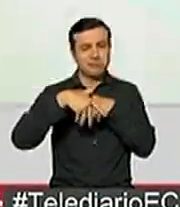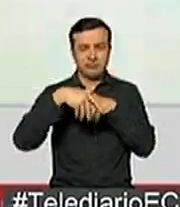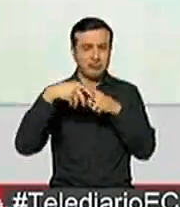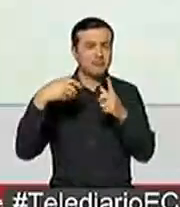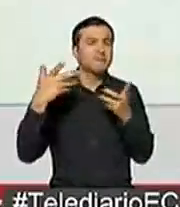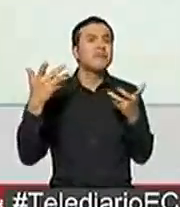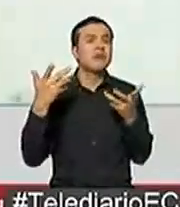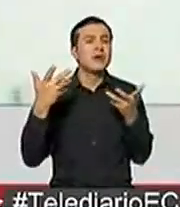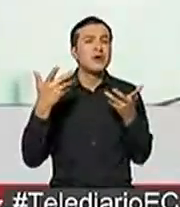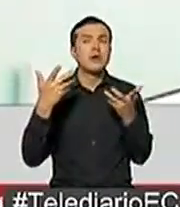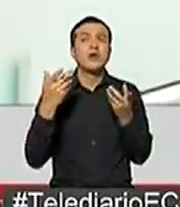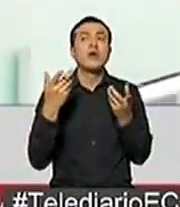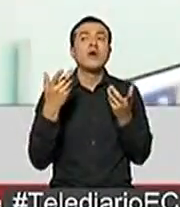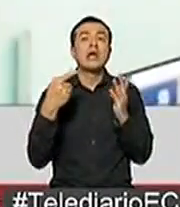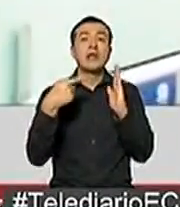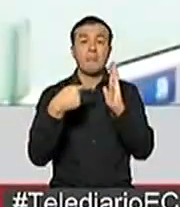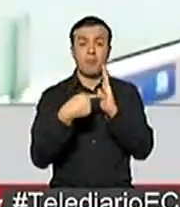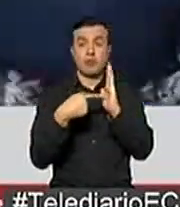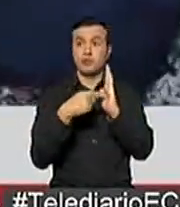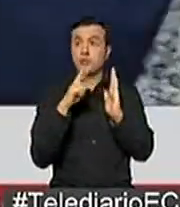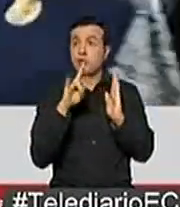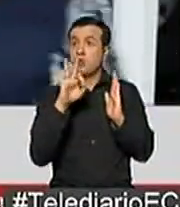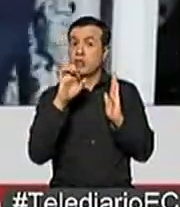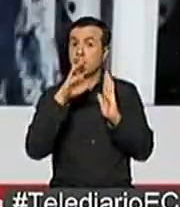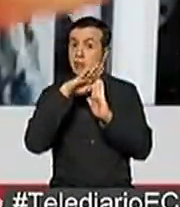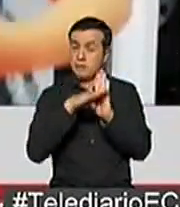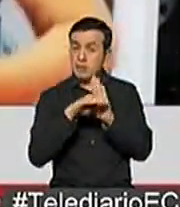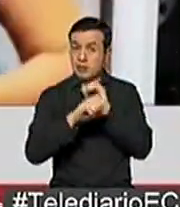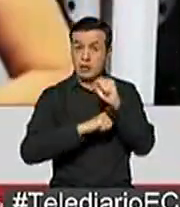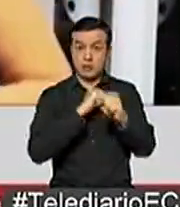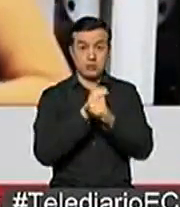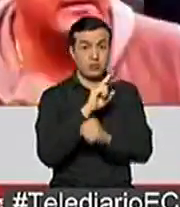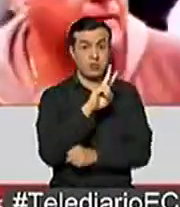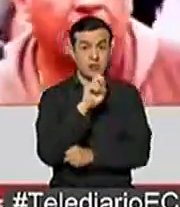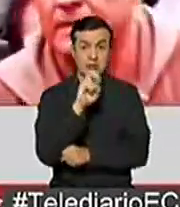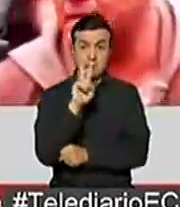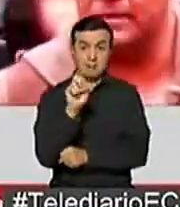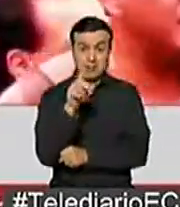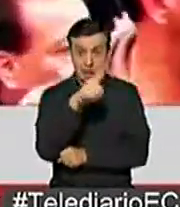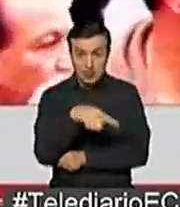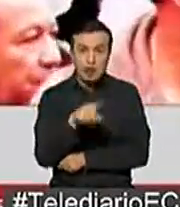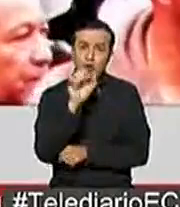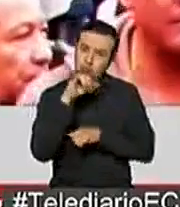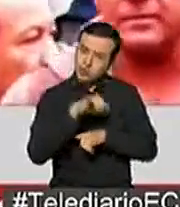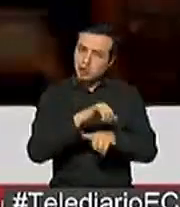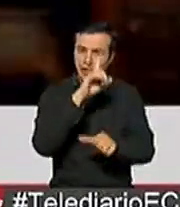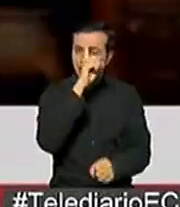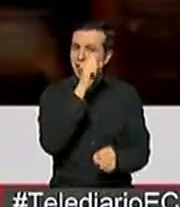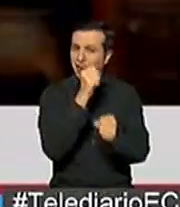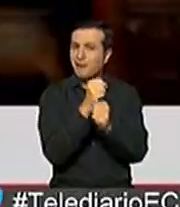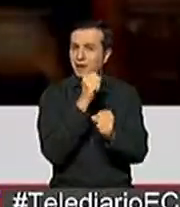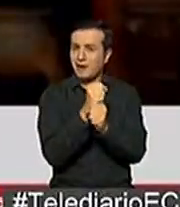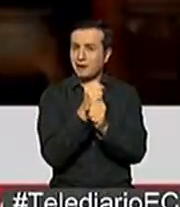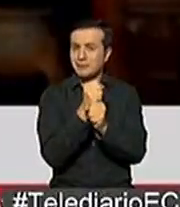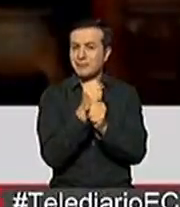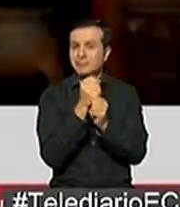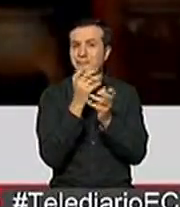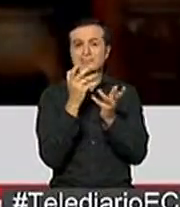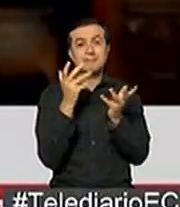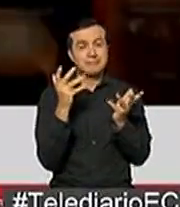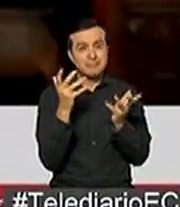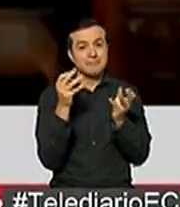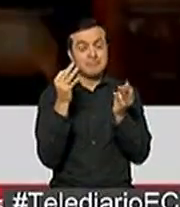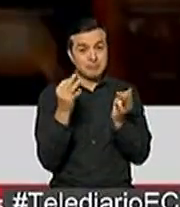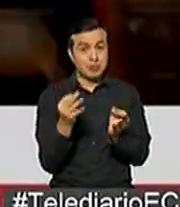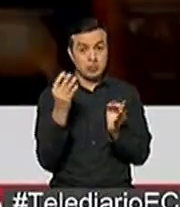reduciremos la tarifa del impuesto a la renta para año 2020 con ello podrán conservarse las plazas de empresa tal y